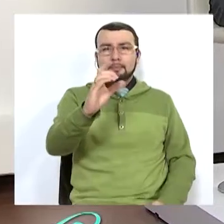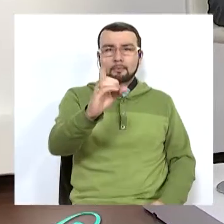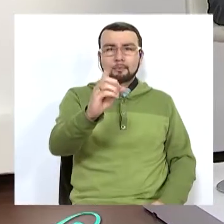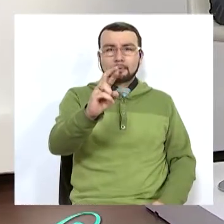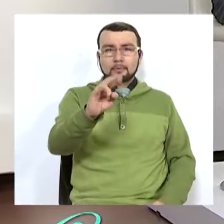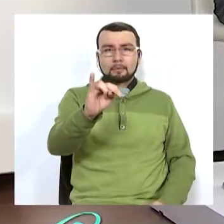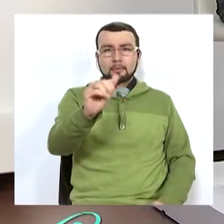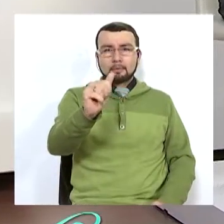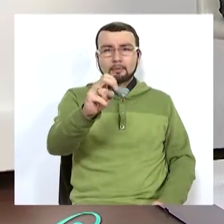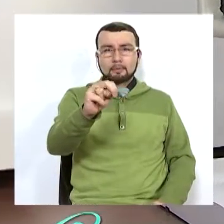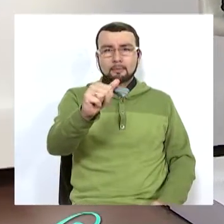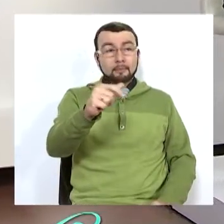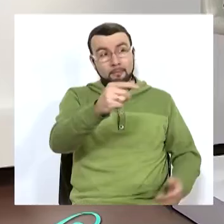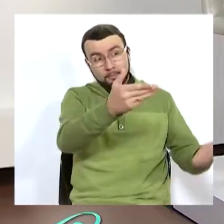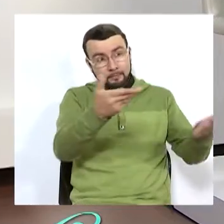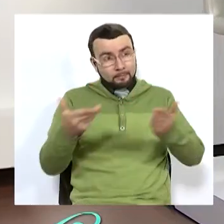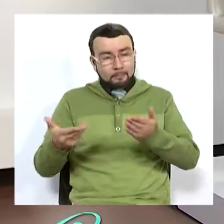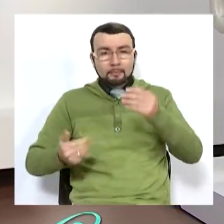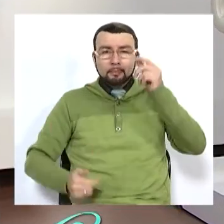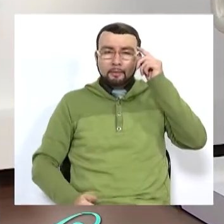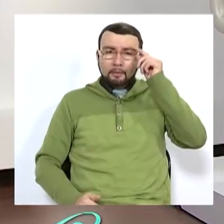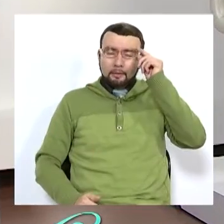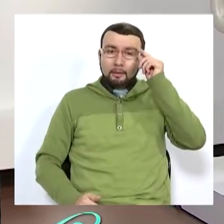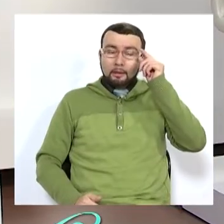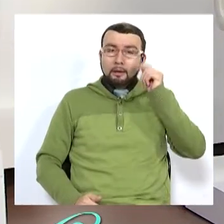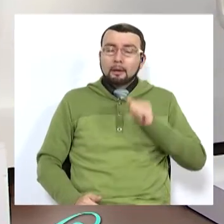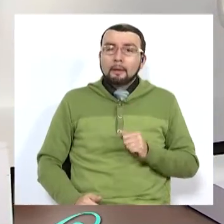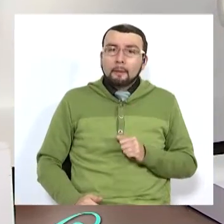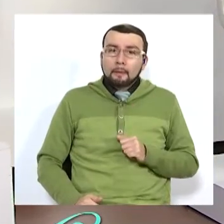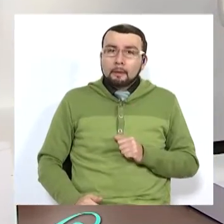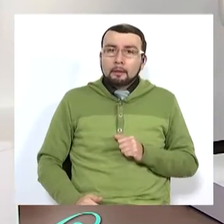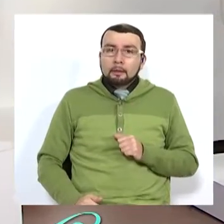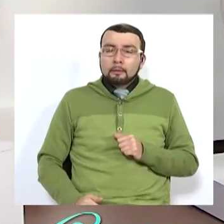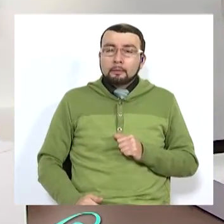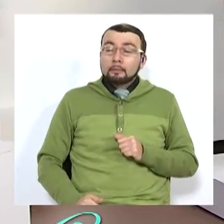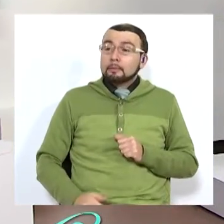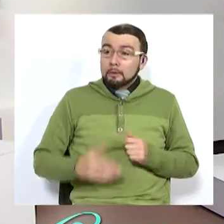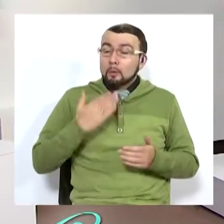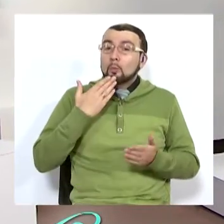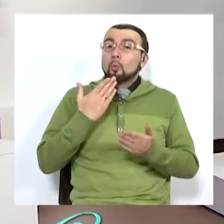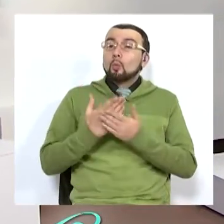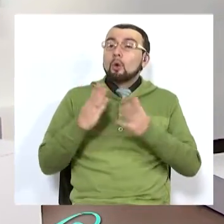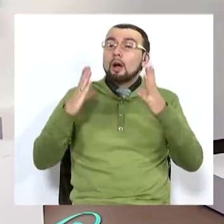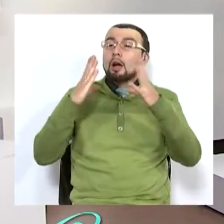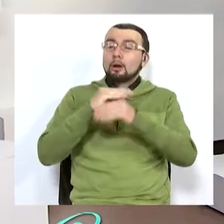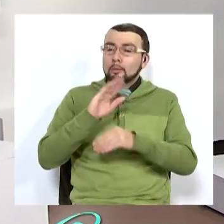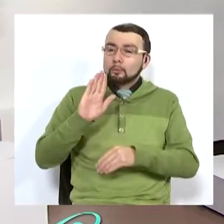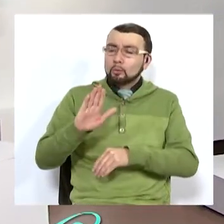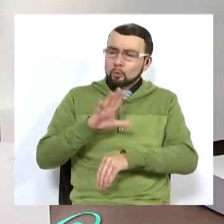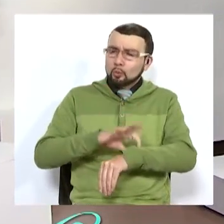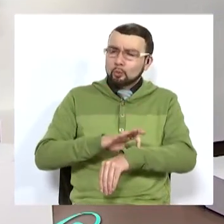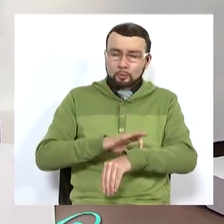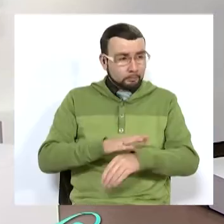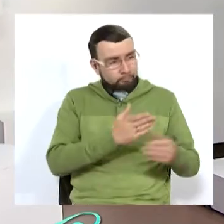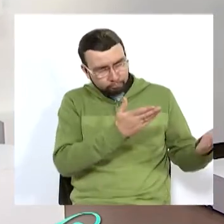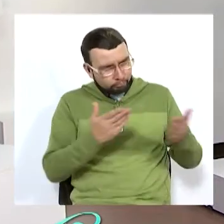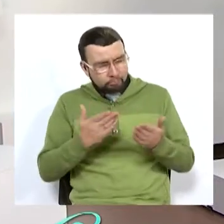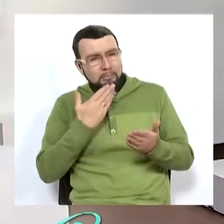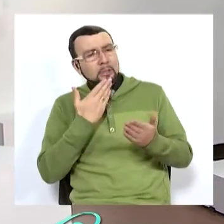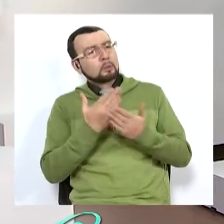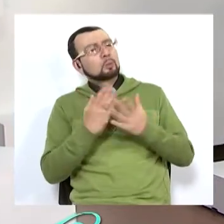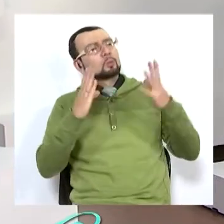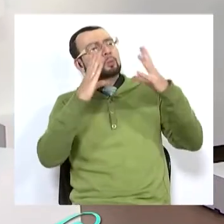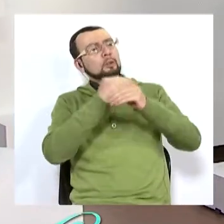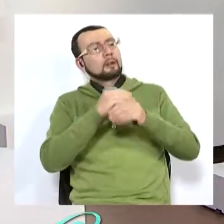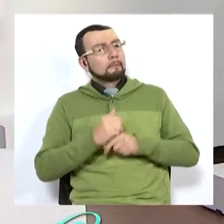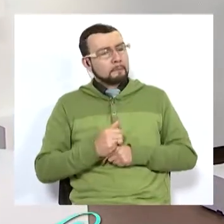pregunta. Sí. Adelante. Sí, muy buenas noches, doctor. Adelante, buenas noches. Doctor,